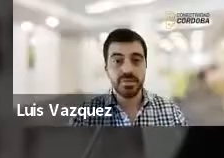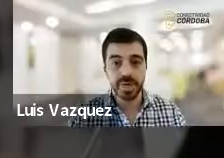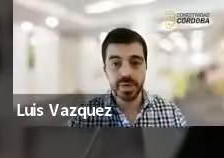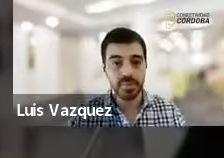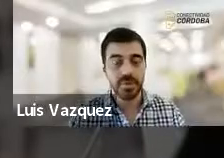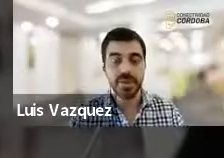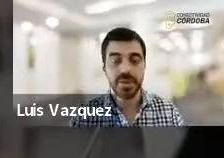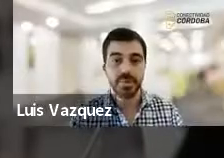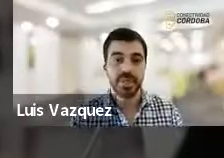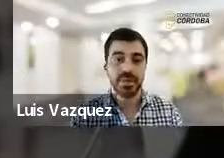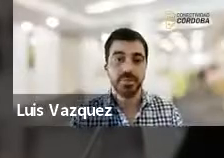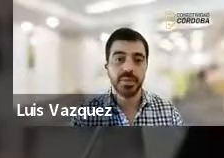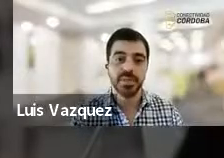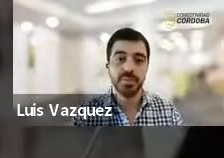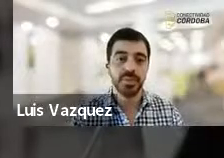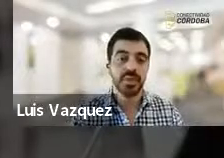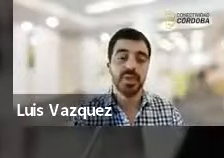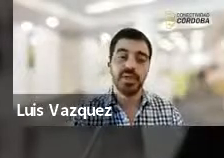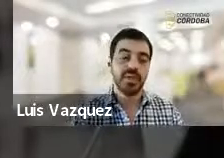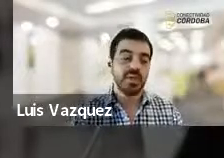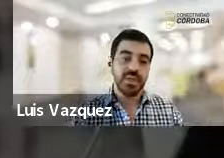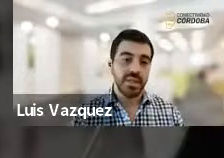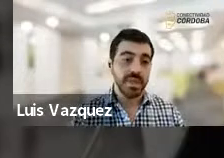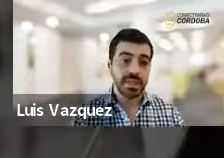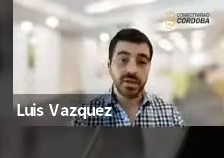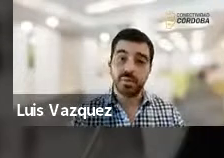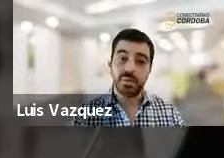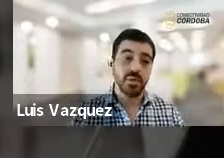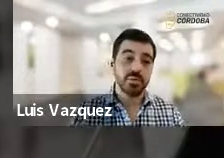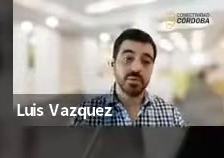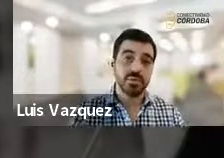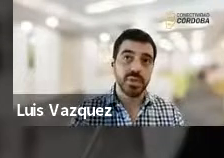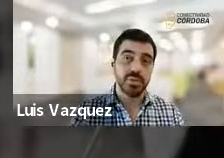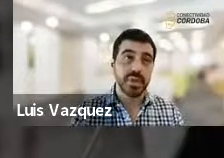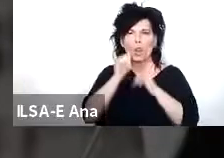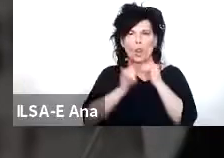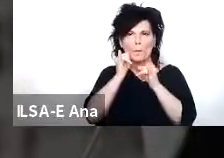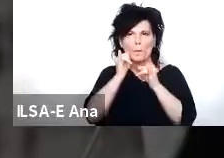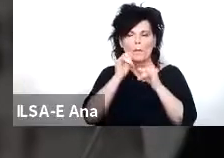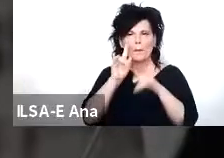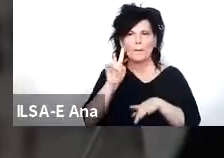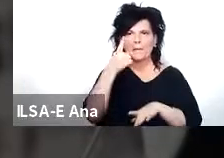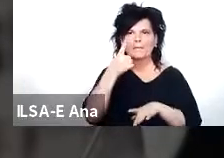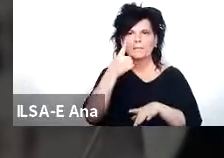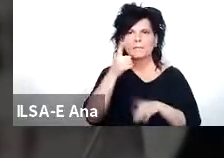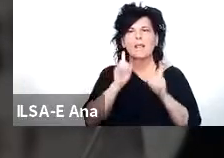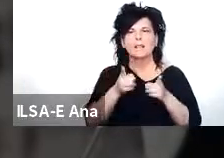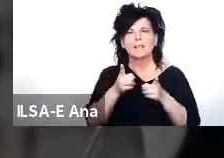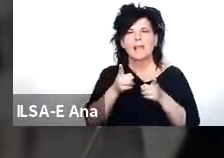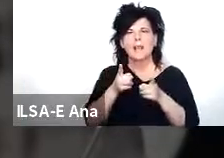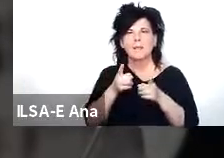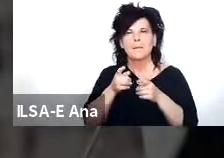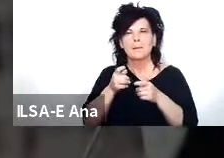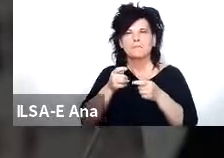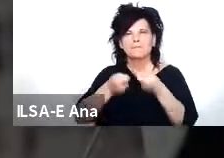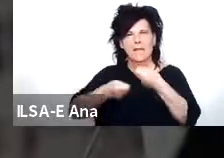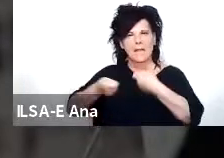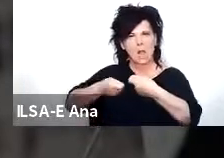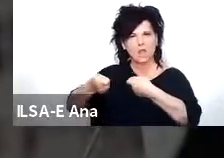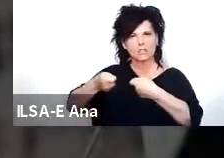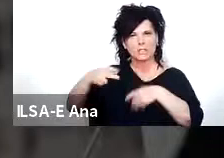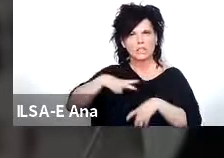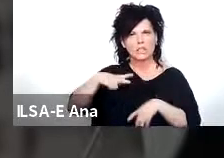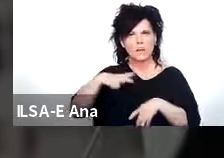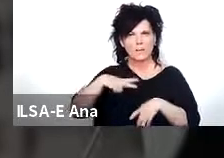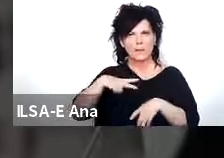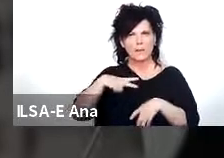estas fibras que comentaban a un principio también están las pequeñas operaciones privadas que se van extendiendo en esas